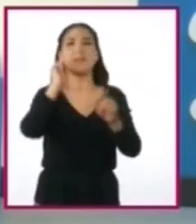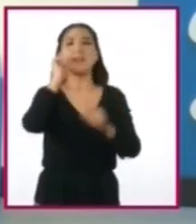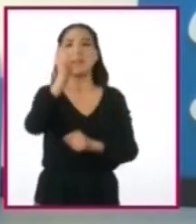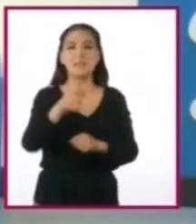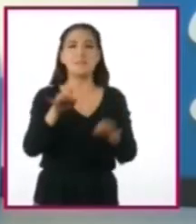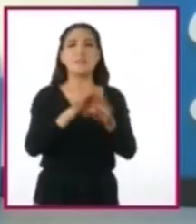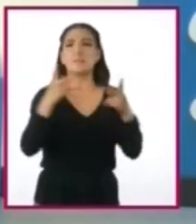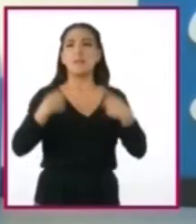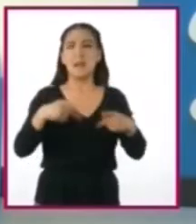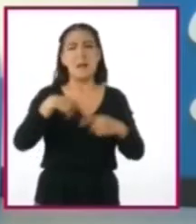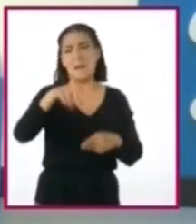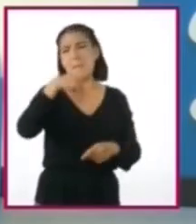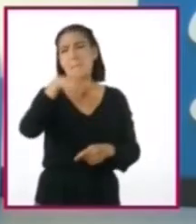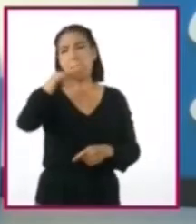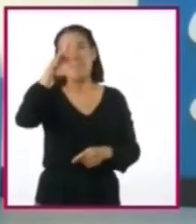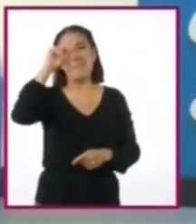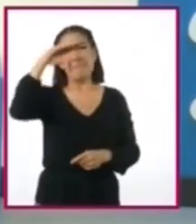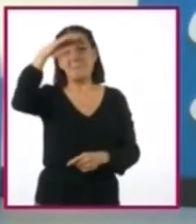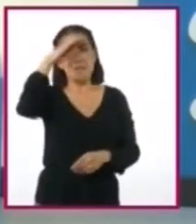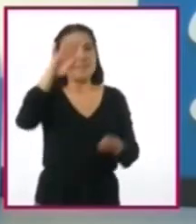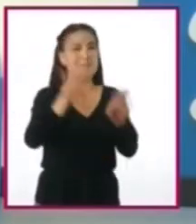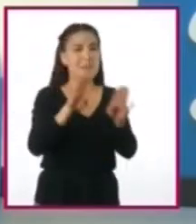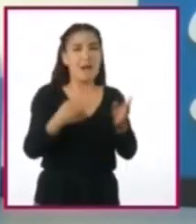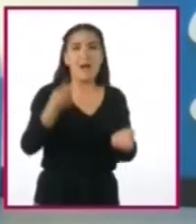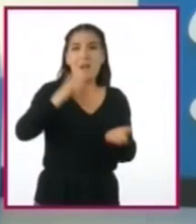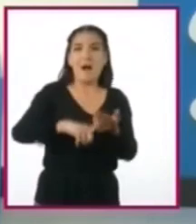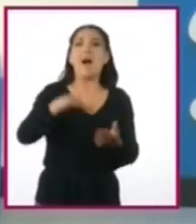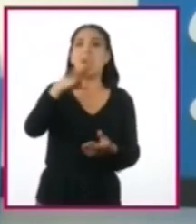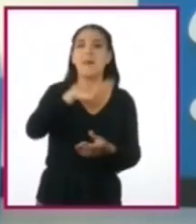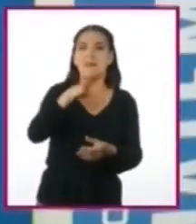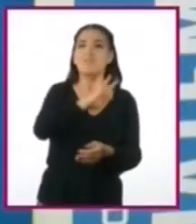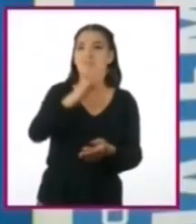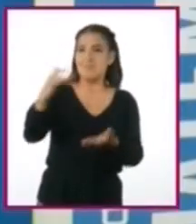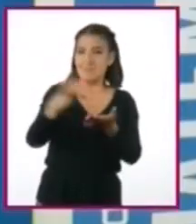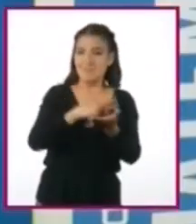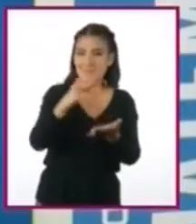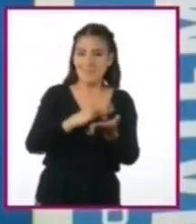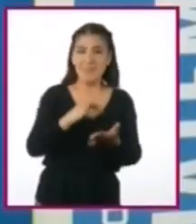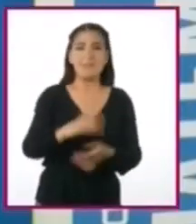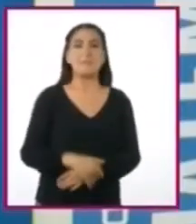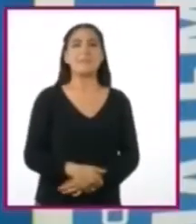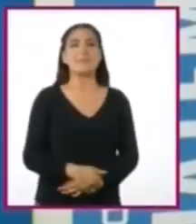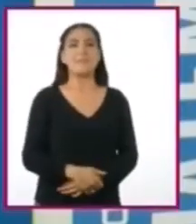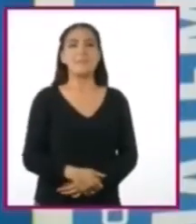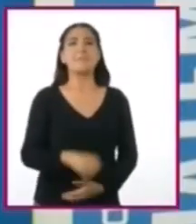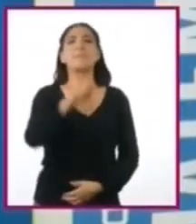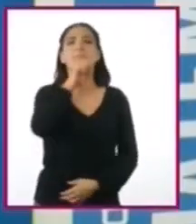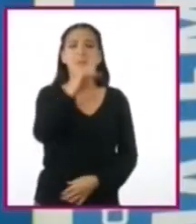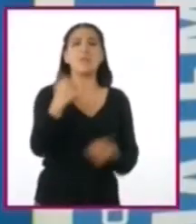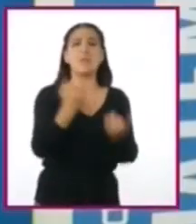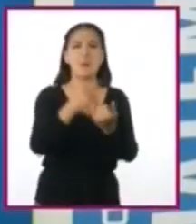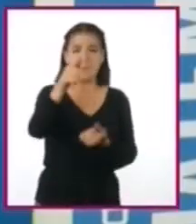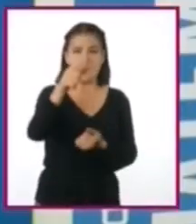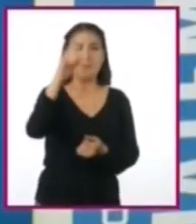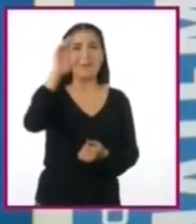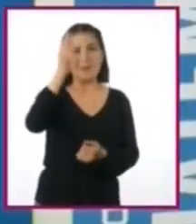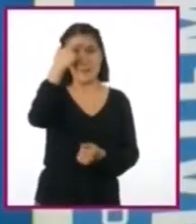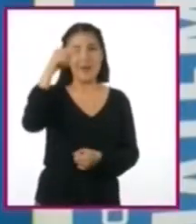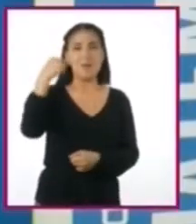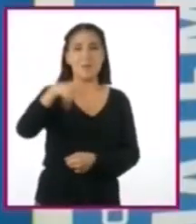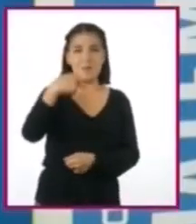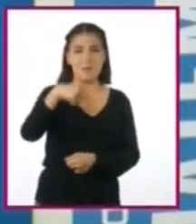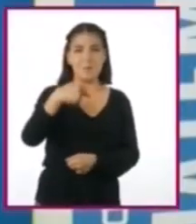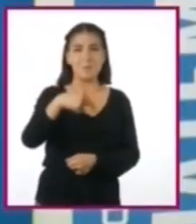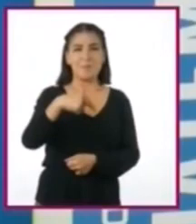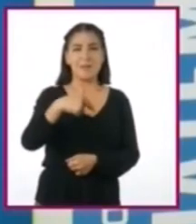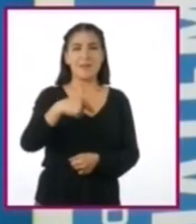nunca imaginamos que de alguna manera estuvieron inmersos en ellas. A propósito, ¿se acuerdan del nombre del personaje